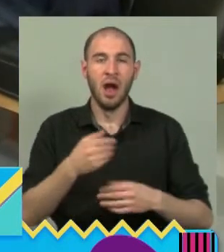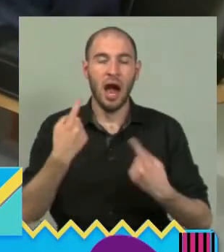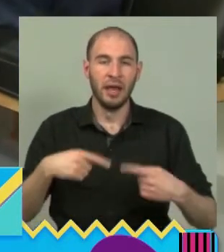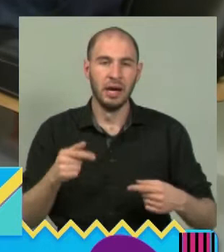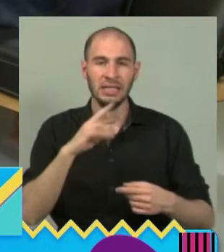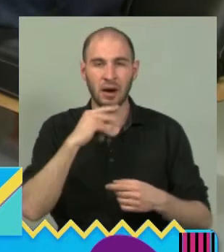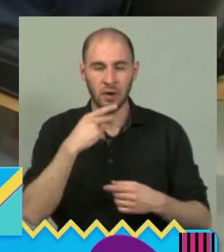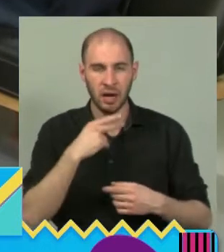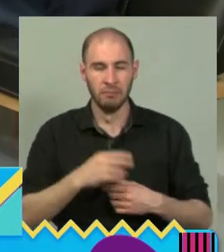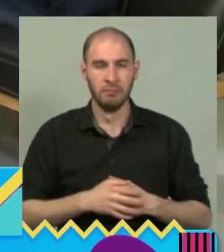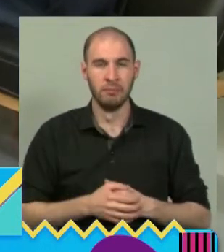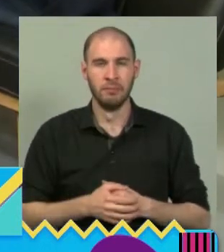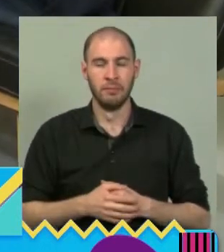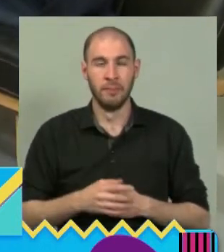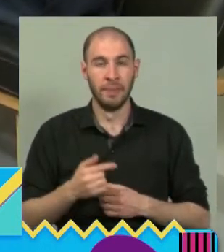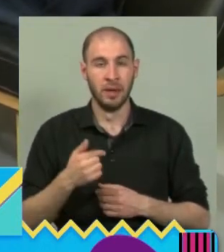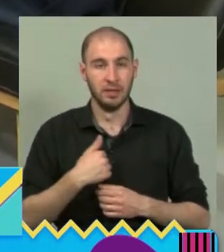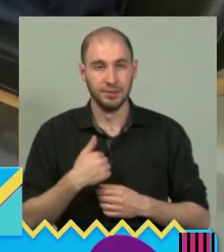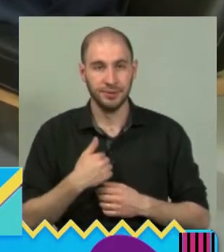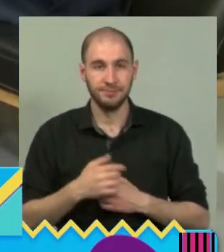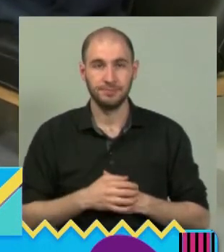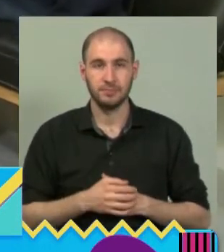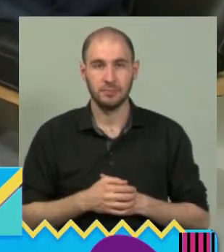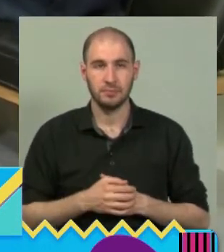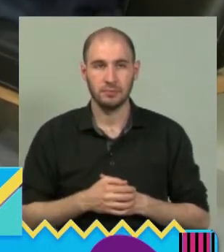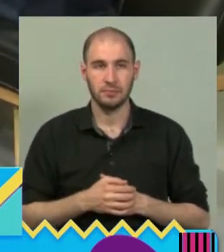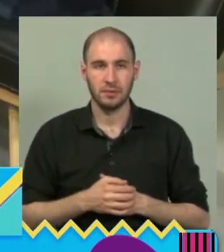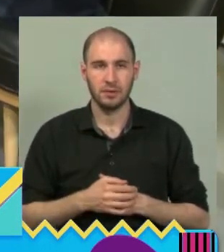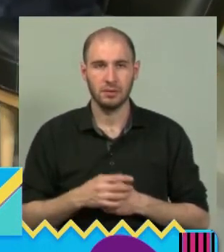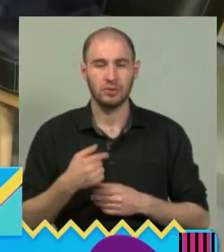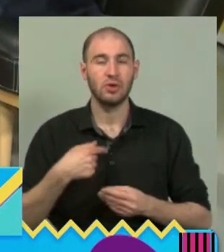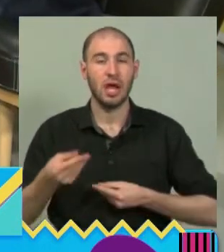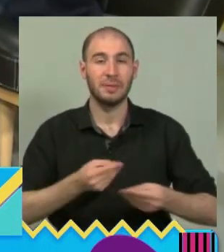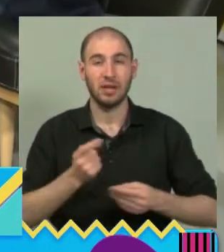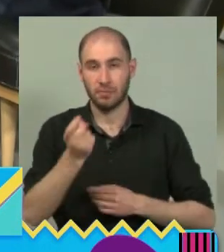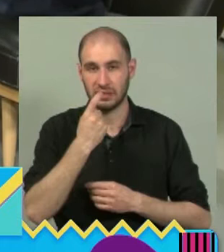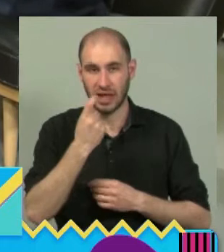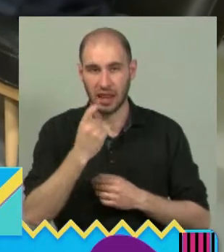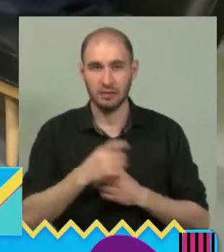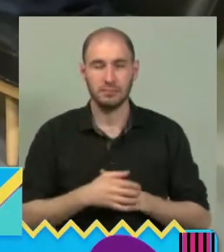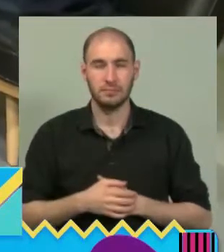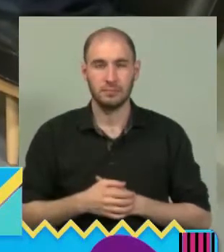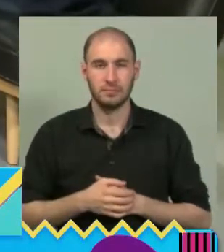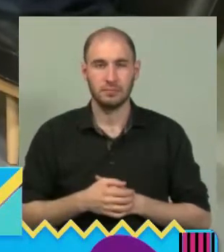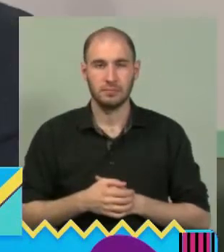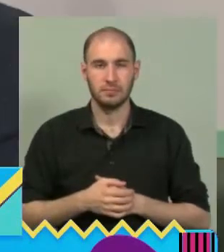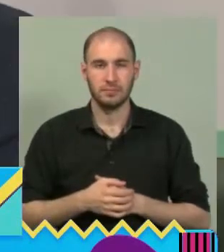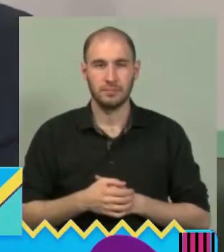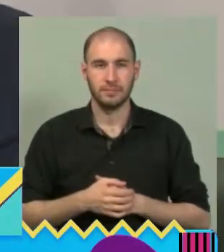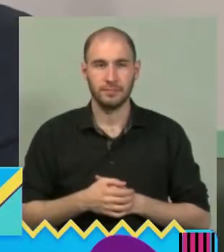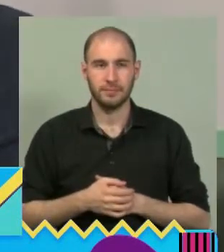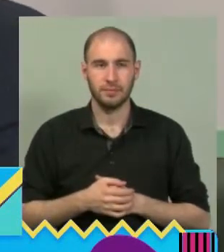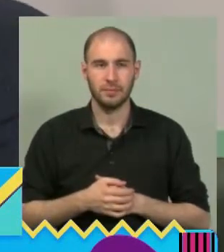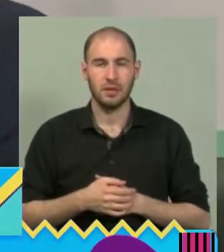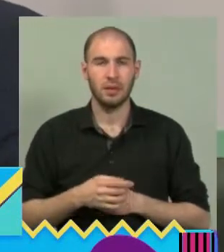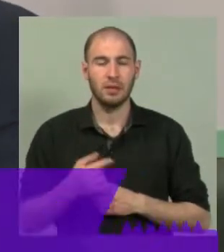San Juan. Yo, desde mi lugar de empresario metalúrgico, metalmecánico,